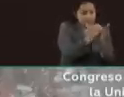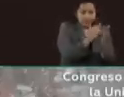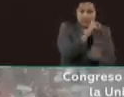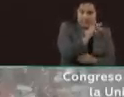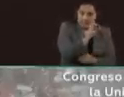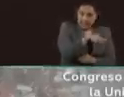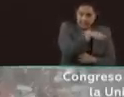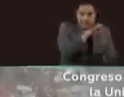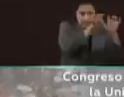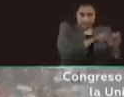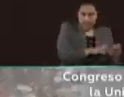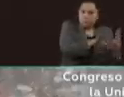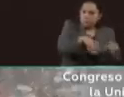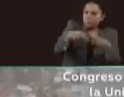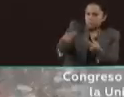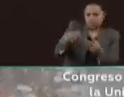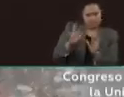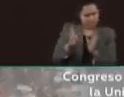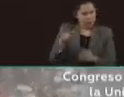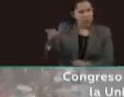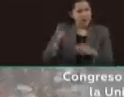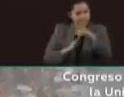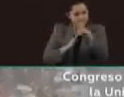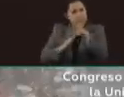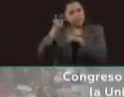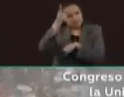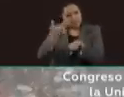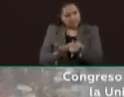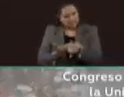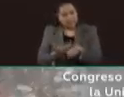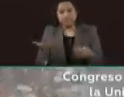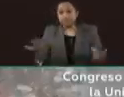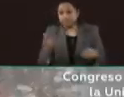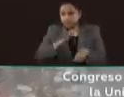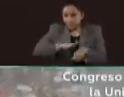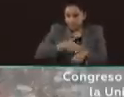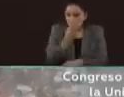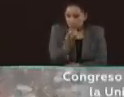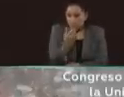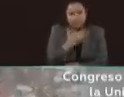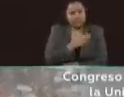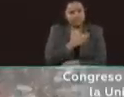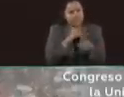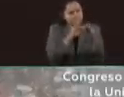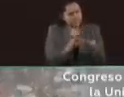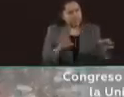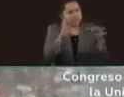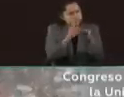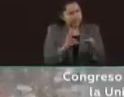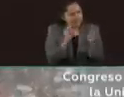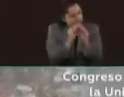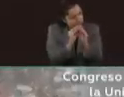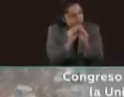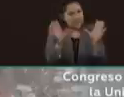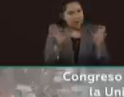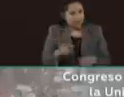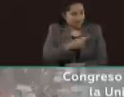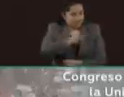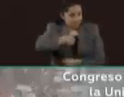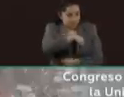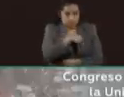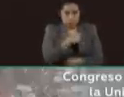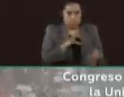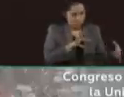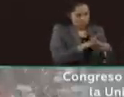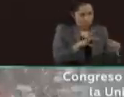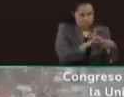depositados en la mesa directiva. Por eso expreso enfáticamente, en nombre de nuestra coalición, que en